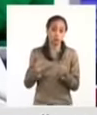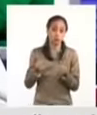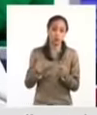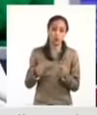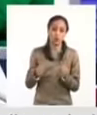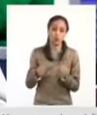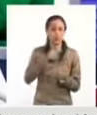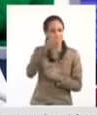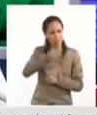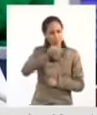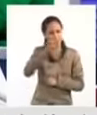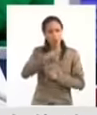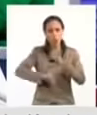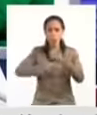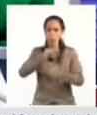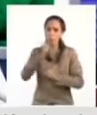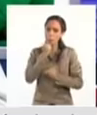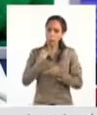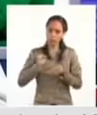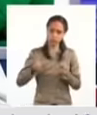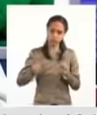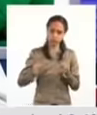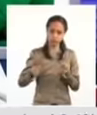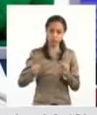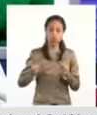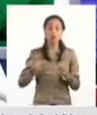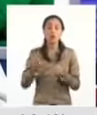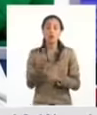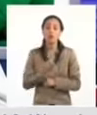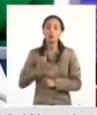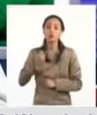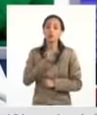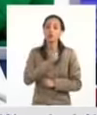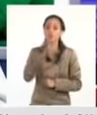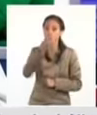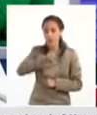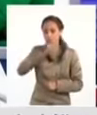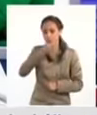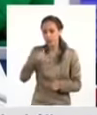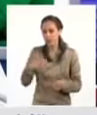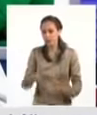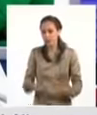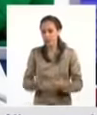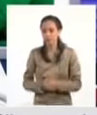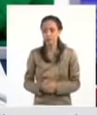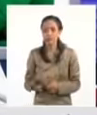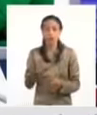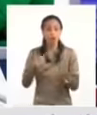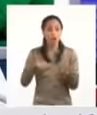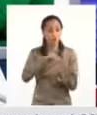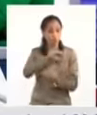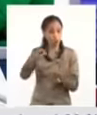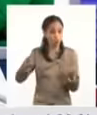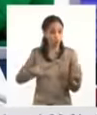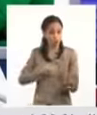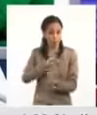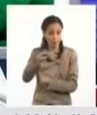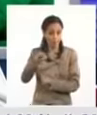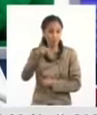ido incrementando algunas más, y lo que queremos referirnos es a algunos cambios que van a haber en este